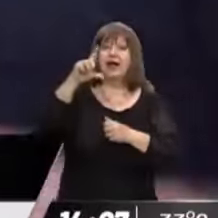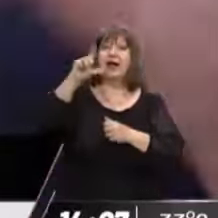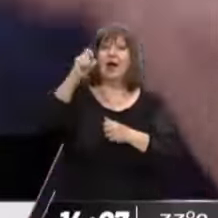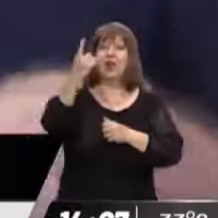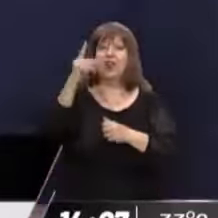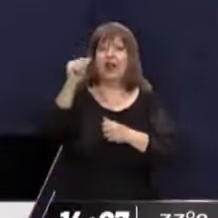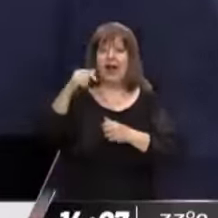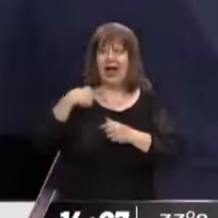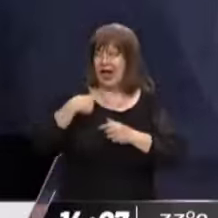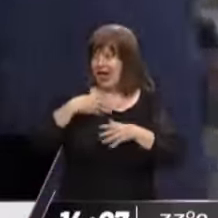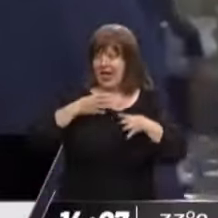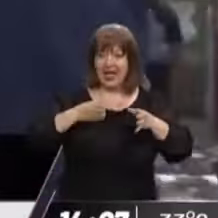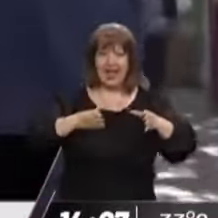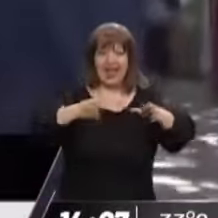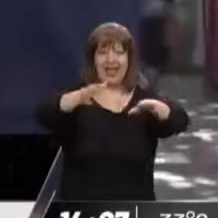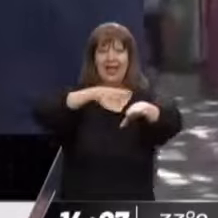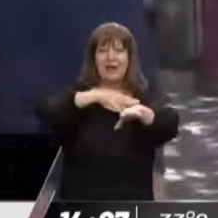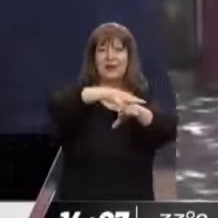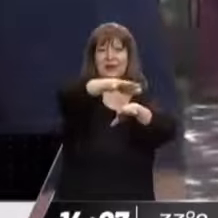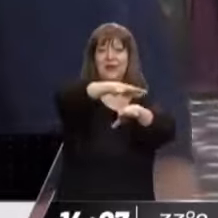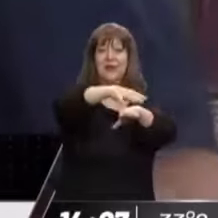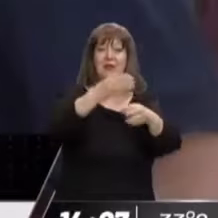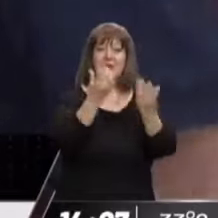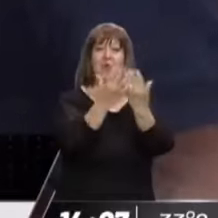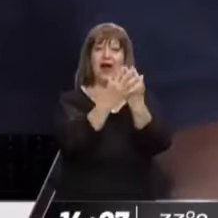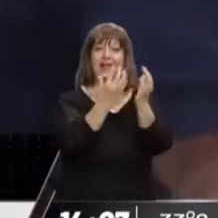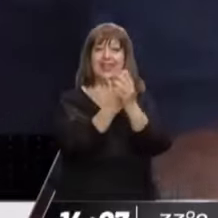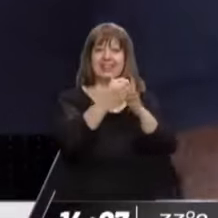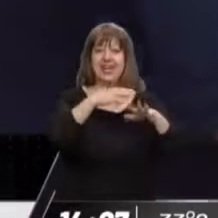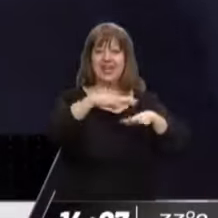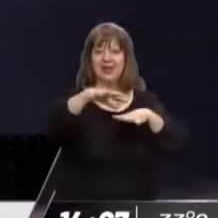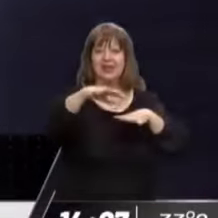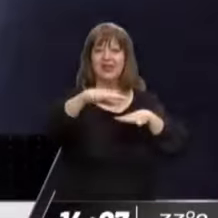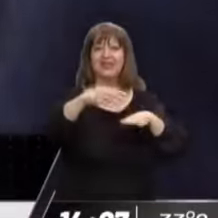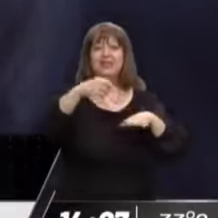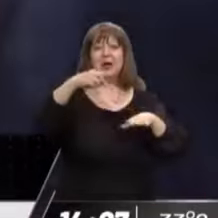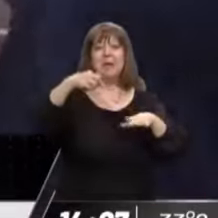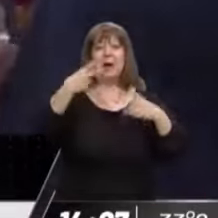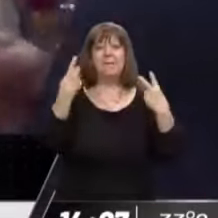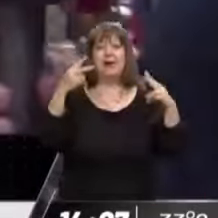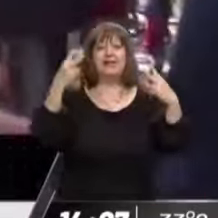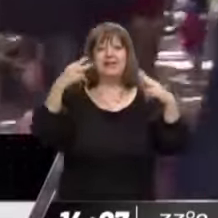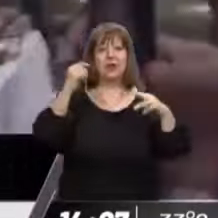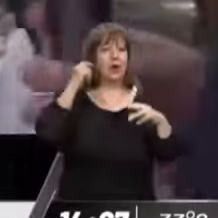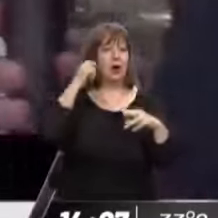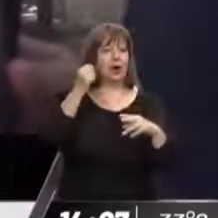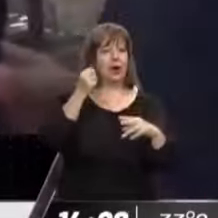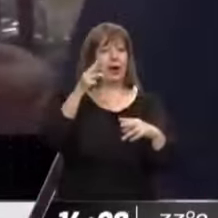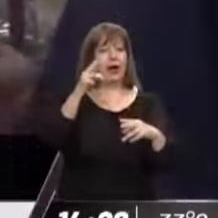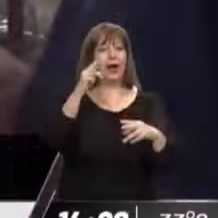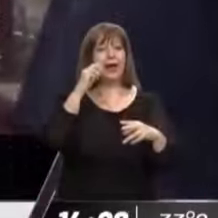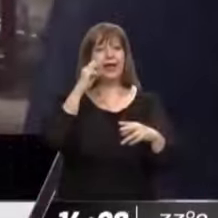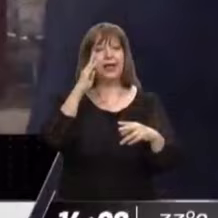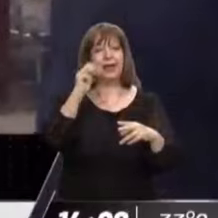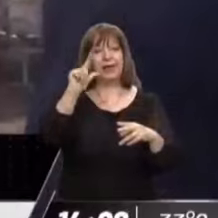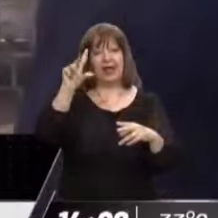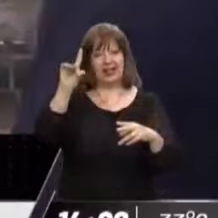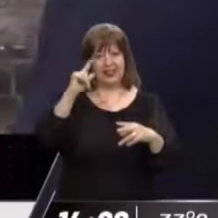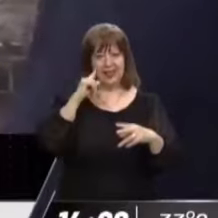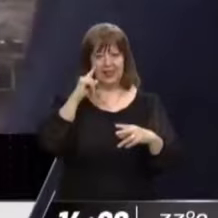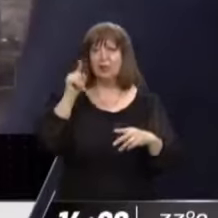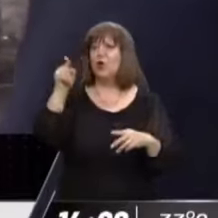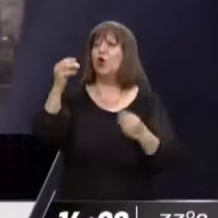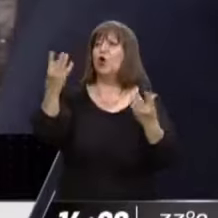los artesanos. Este paseo tiene un nombre en particular. Paseo Garibaldi. Paseo Garibaldi. Bueno, ¿cómo Exacto. te llevas con el calor, Ay, Claudia?